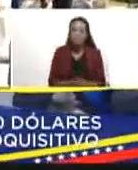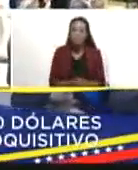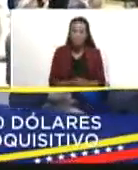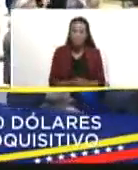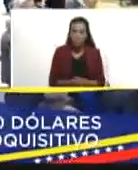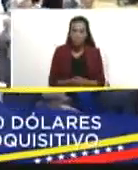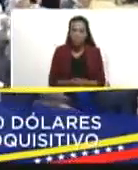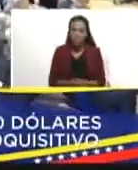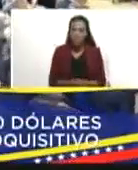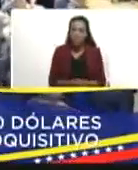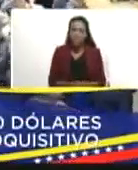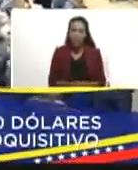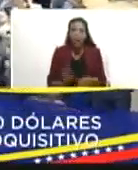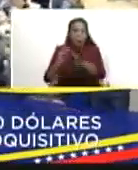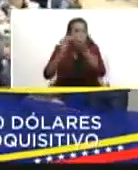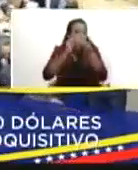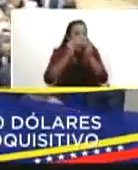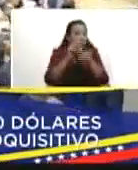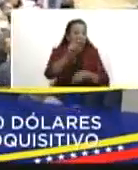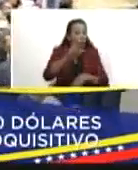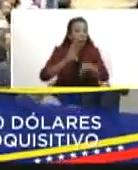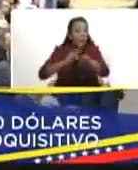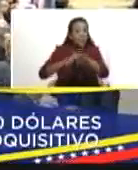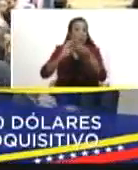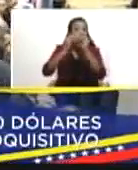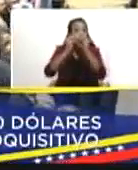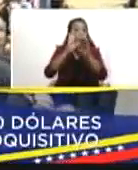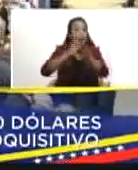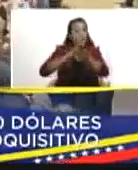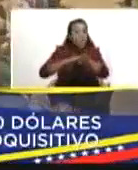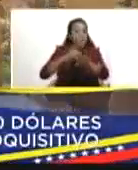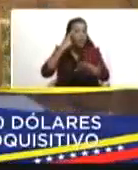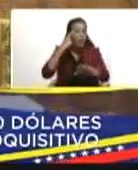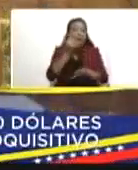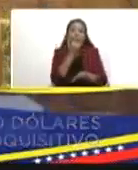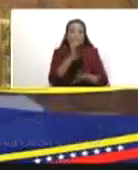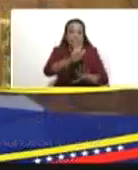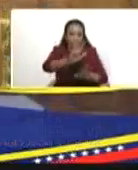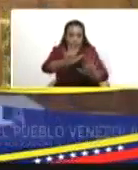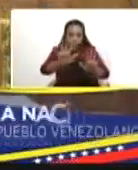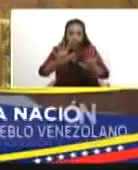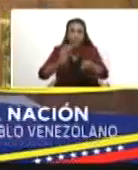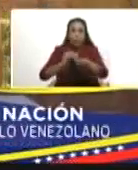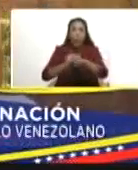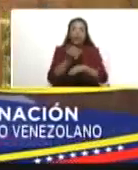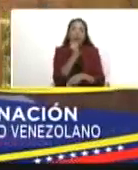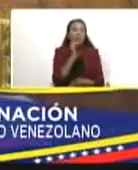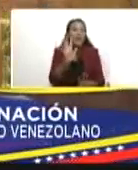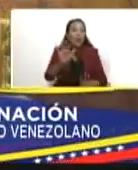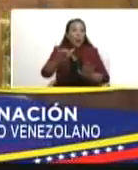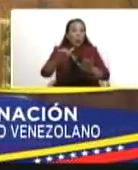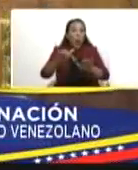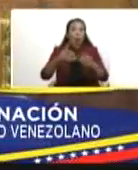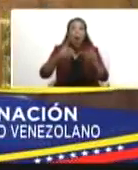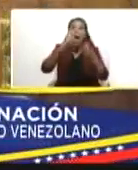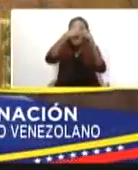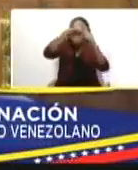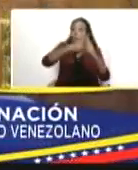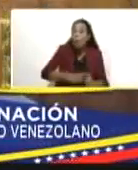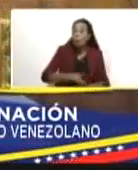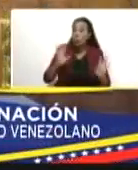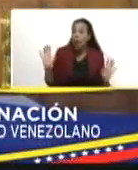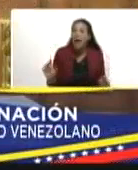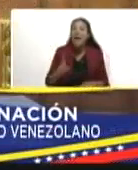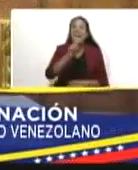haciendo corrijo corrijo corrijo corrijo corrijo los montos